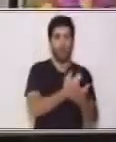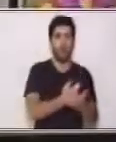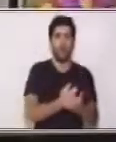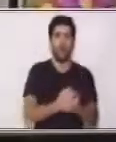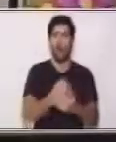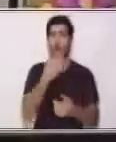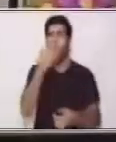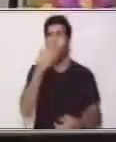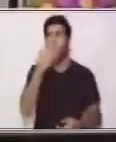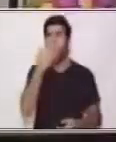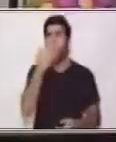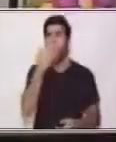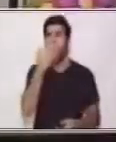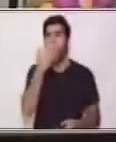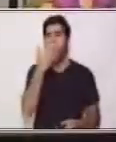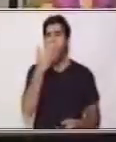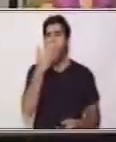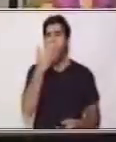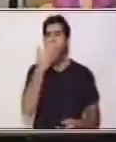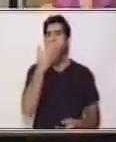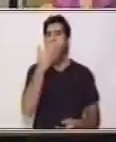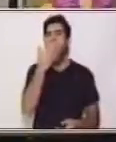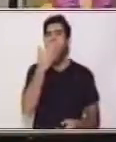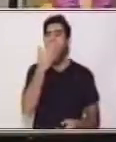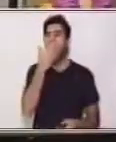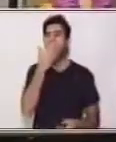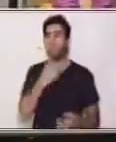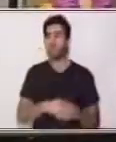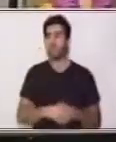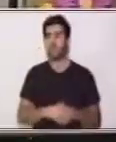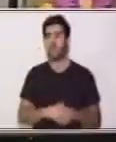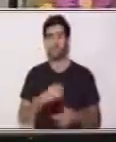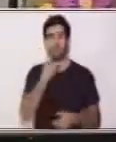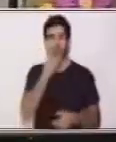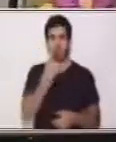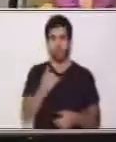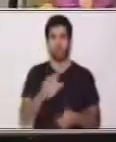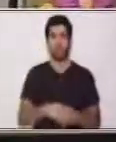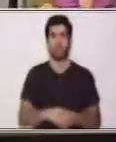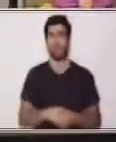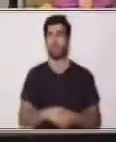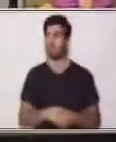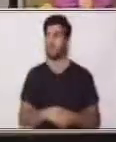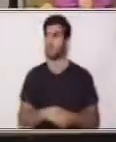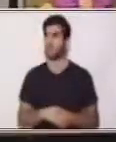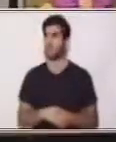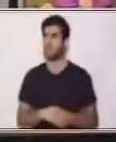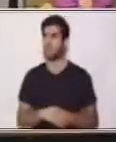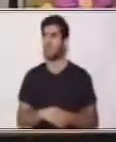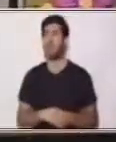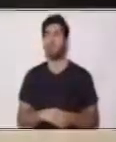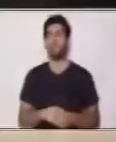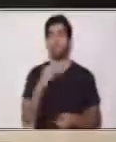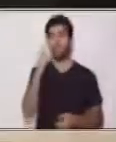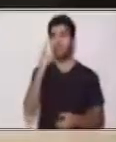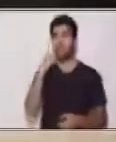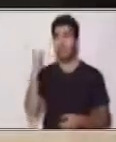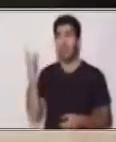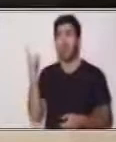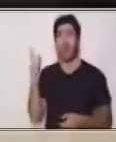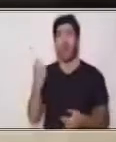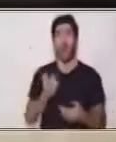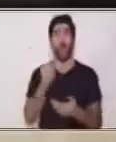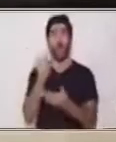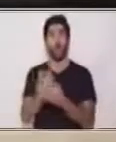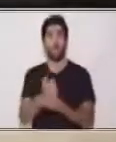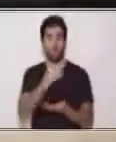realizar una estimación con los siguientes materiales que compré. Fíjate, compré una bolsa de harina